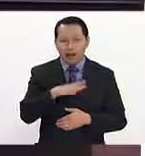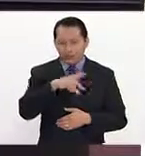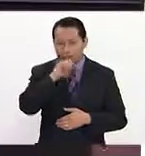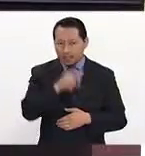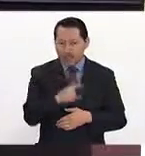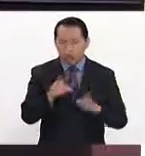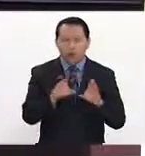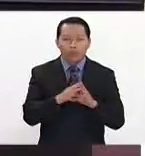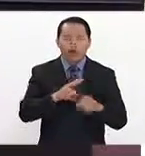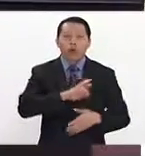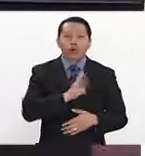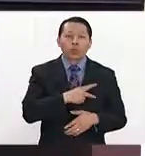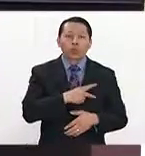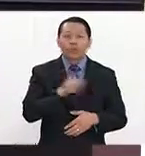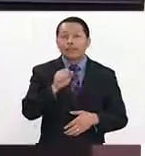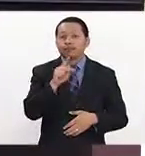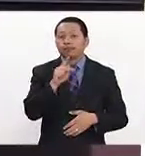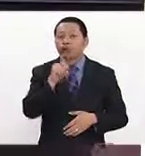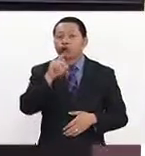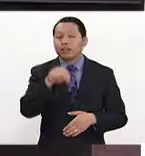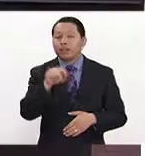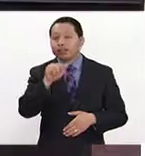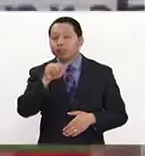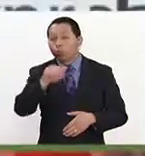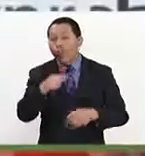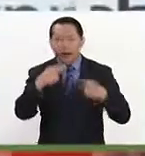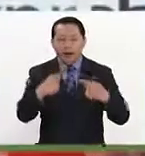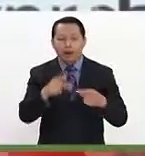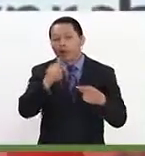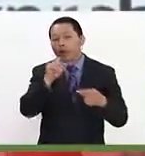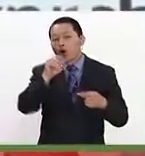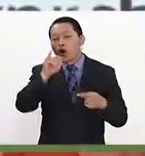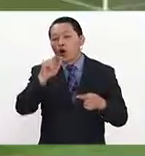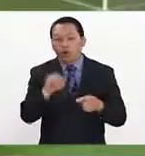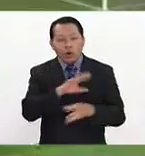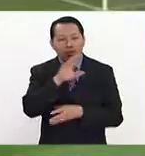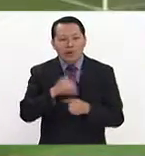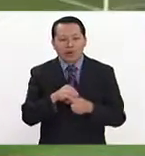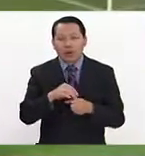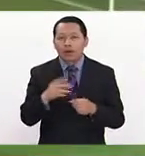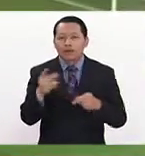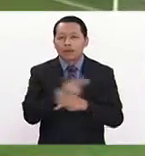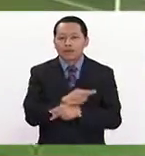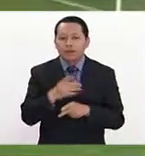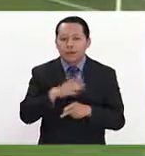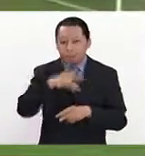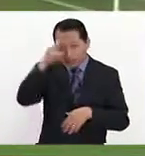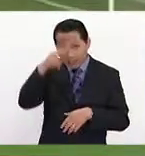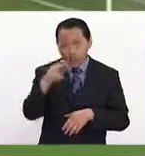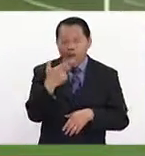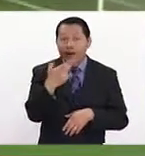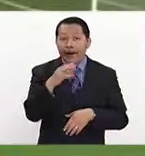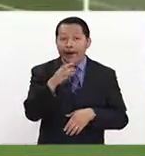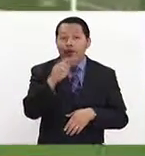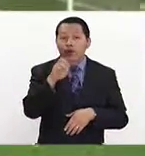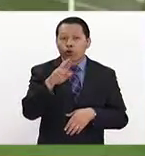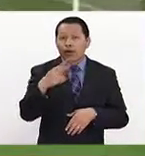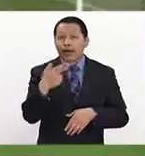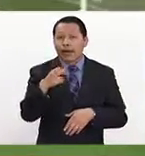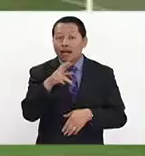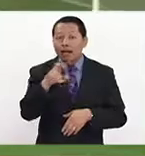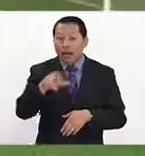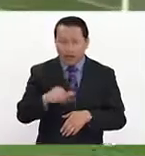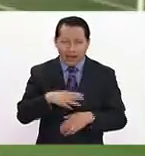Liga de Portugal. Sporting de Lisboa en contra del Porto, con todo el partido por parte del mexicano Héctor Herrera. Se